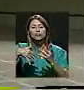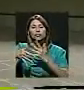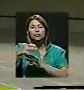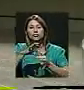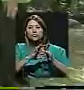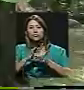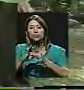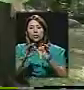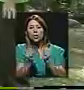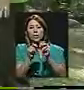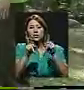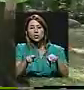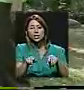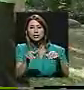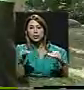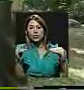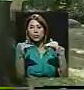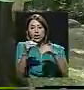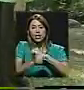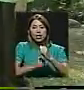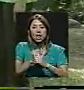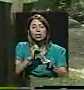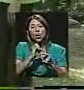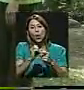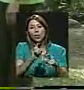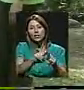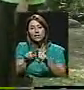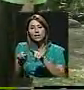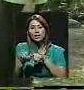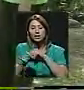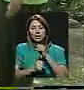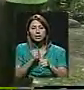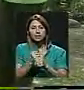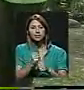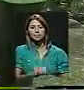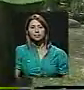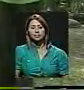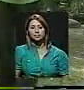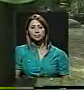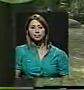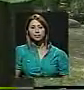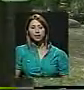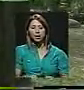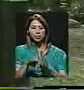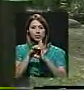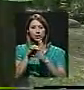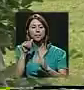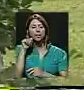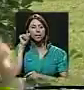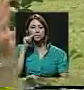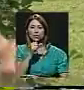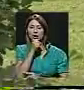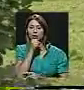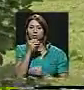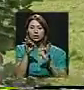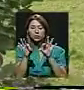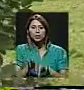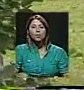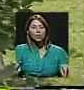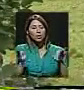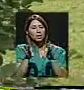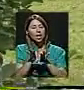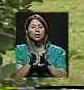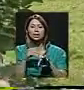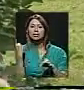personas, ya sea de su misma edad o de distintas generaciones. En el caso del adulto mayor, es importante que se